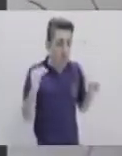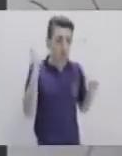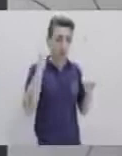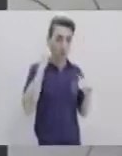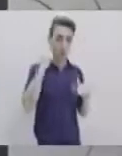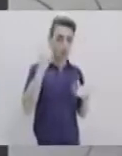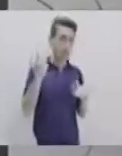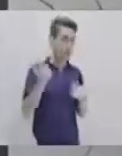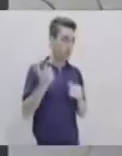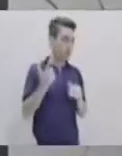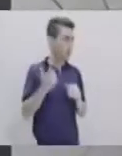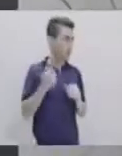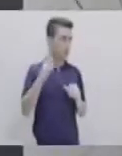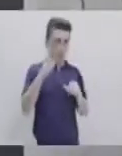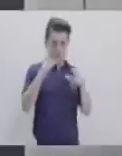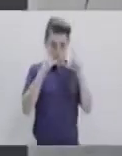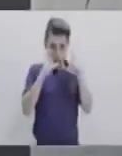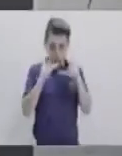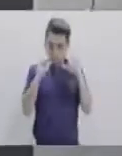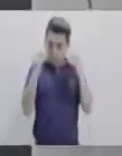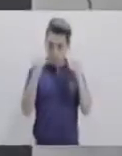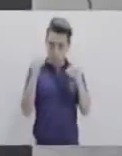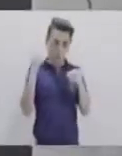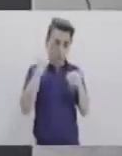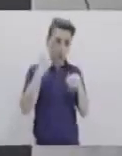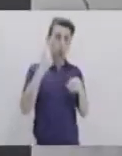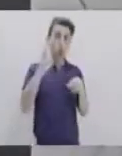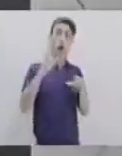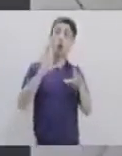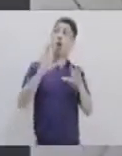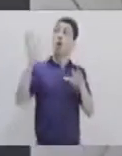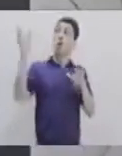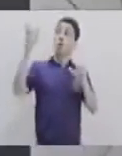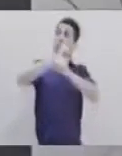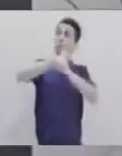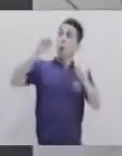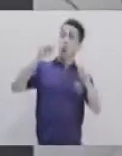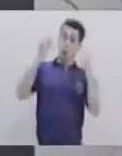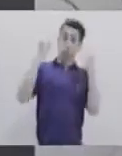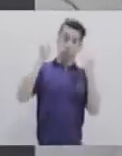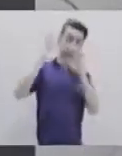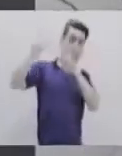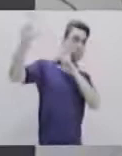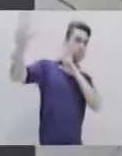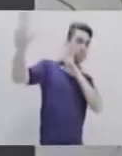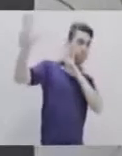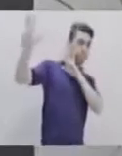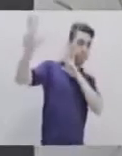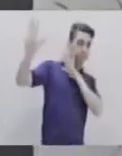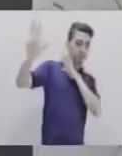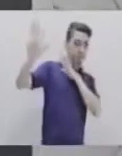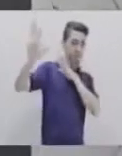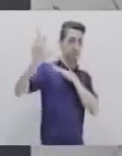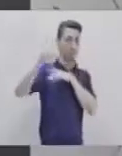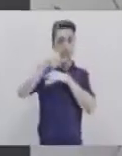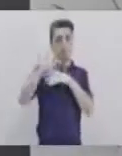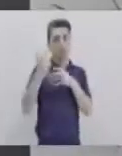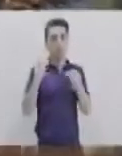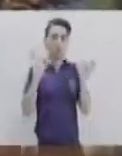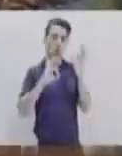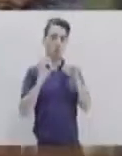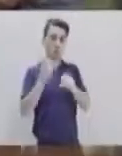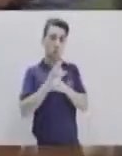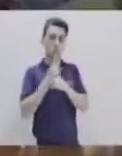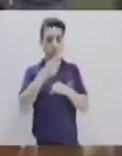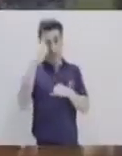escuchar. Por favor, cuiden bastante sus oídos, aléjense de los sonidos fuertes y si están en un contexto con sonidos fuertes, utilicen